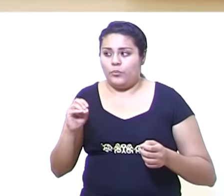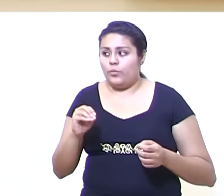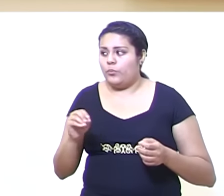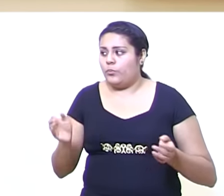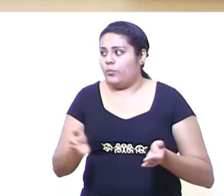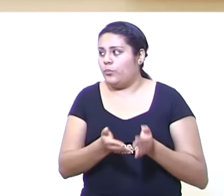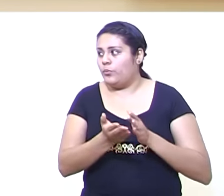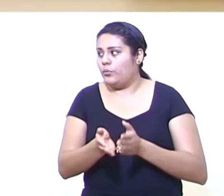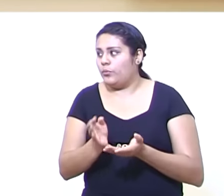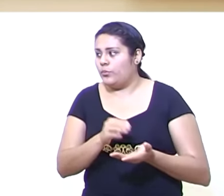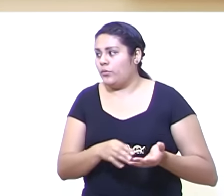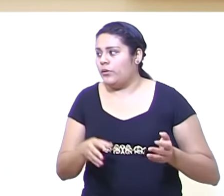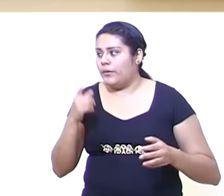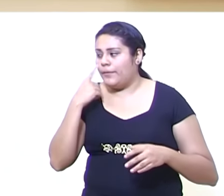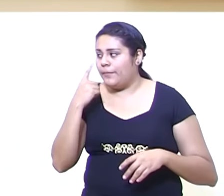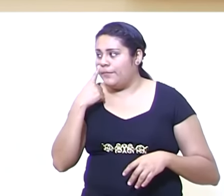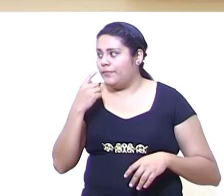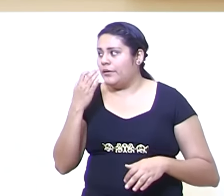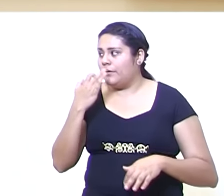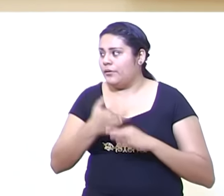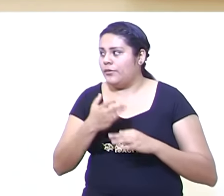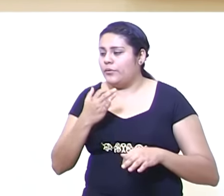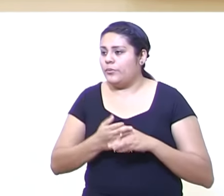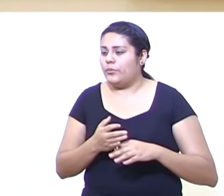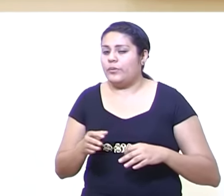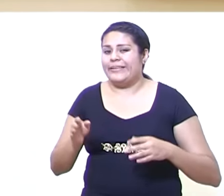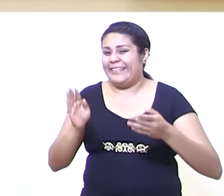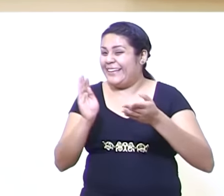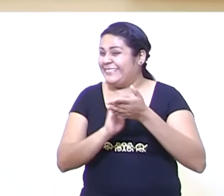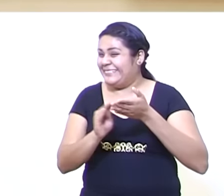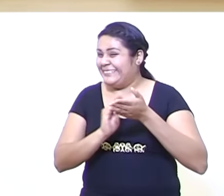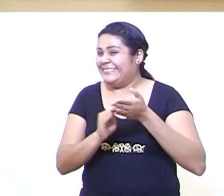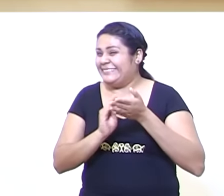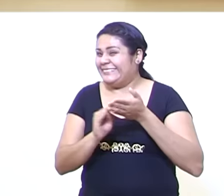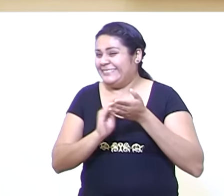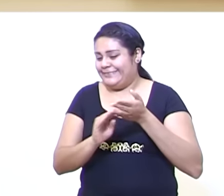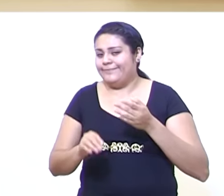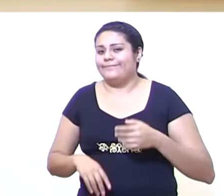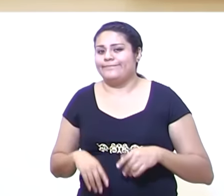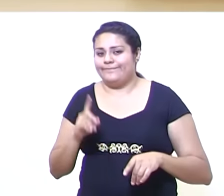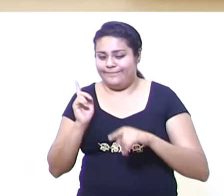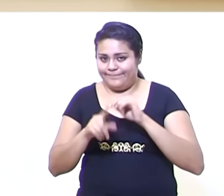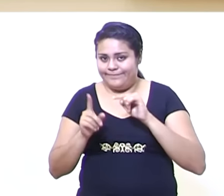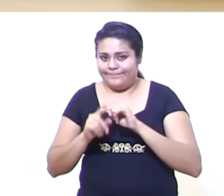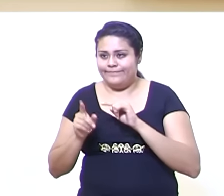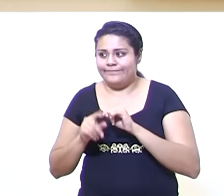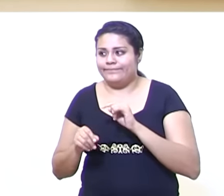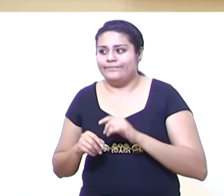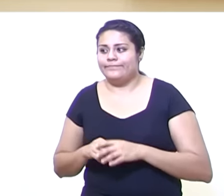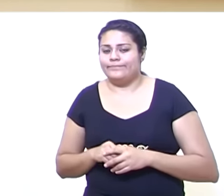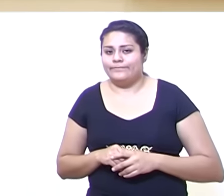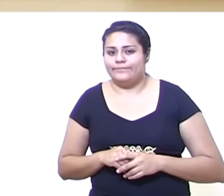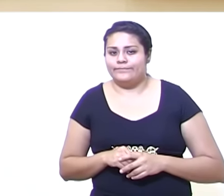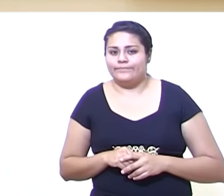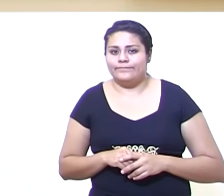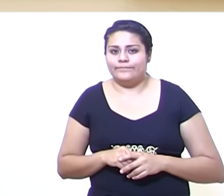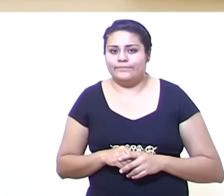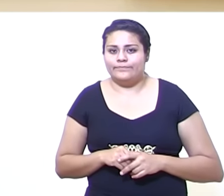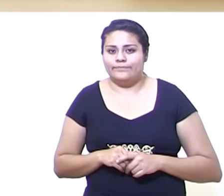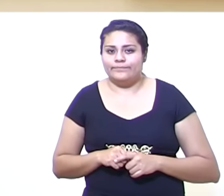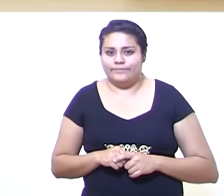Ahora te voy a mostrar, voy a borrar rápidamente en el pizarrón esto que te acabo de